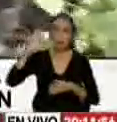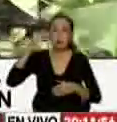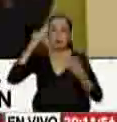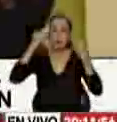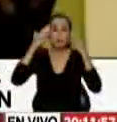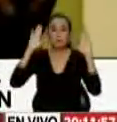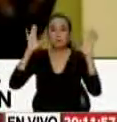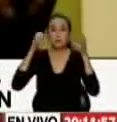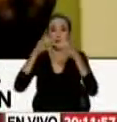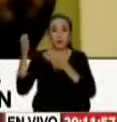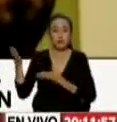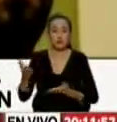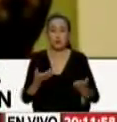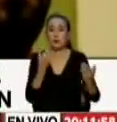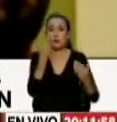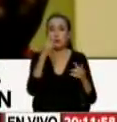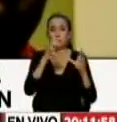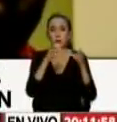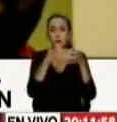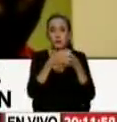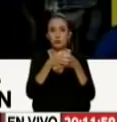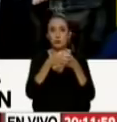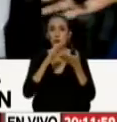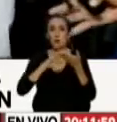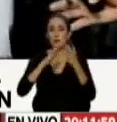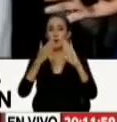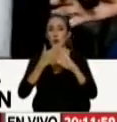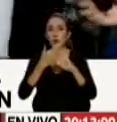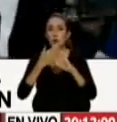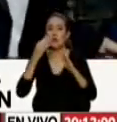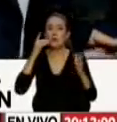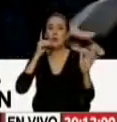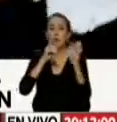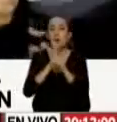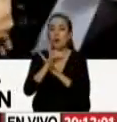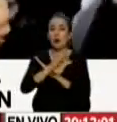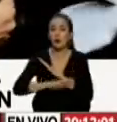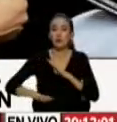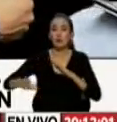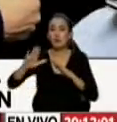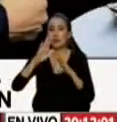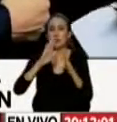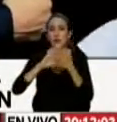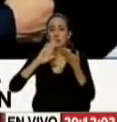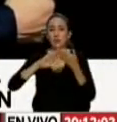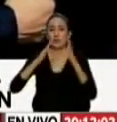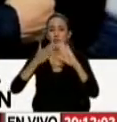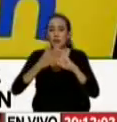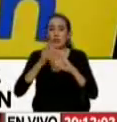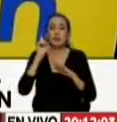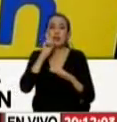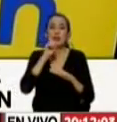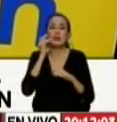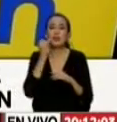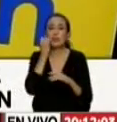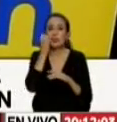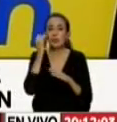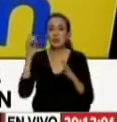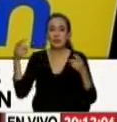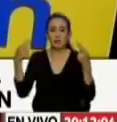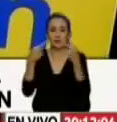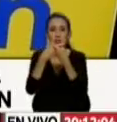la existencia de un solo colectivo que demande a una corporación, como es el caso de las nacionalidades indígenas contra